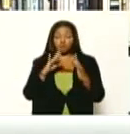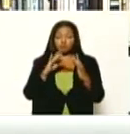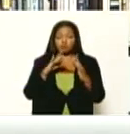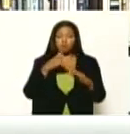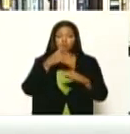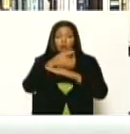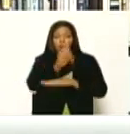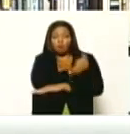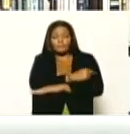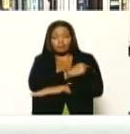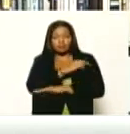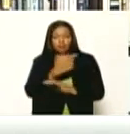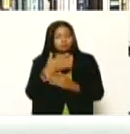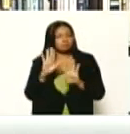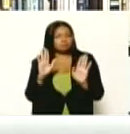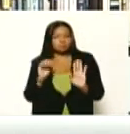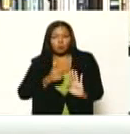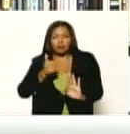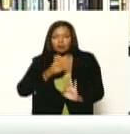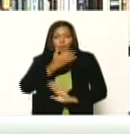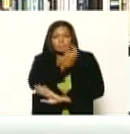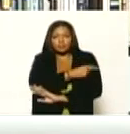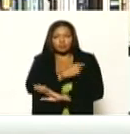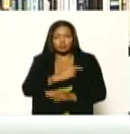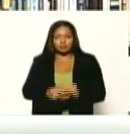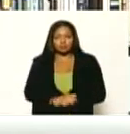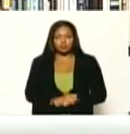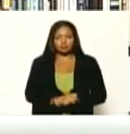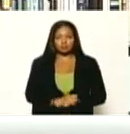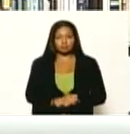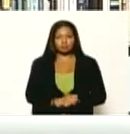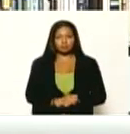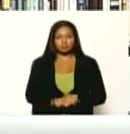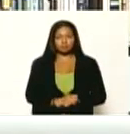al hospital X. Tenía